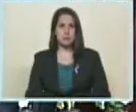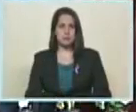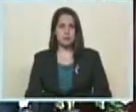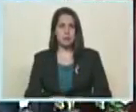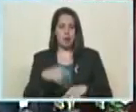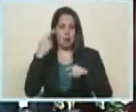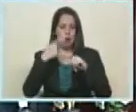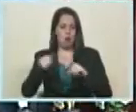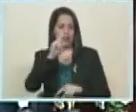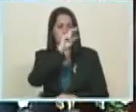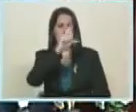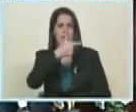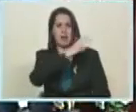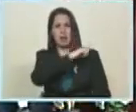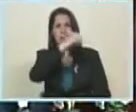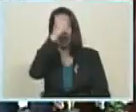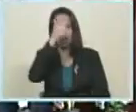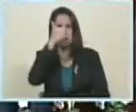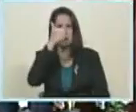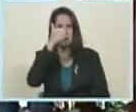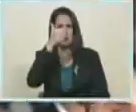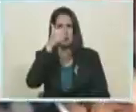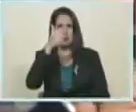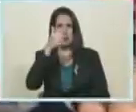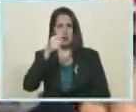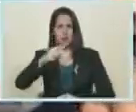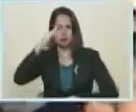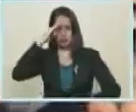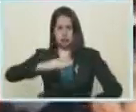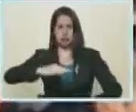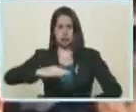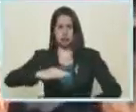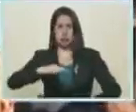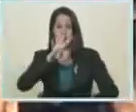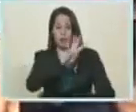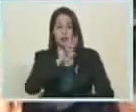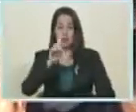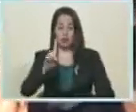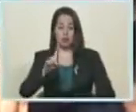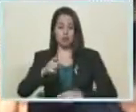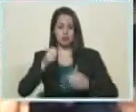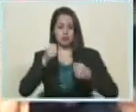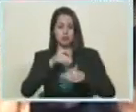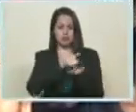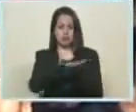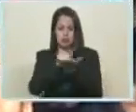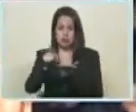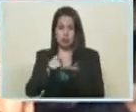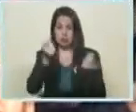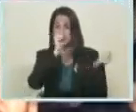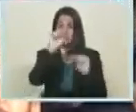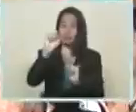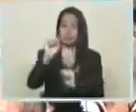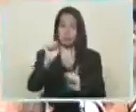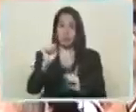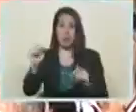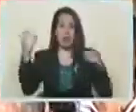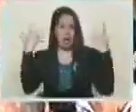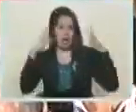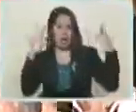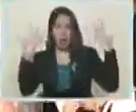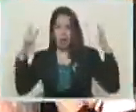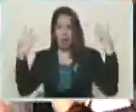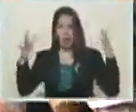al general Antonio Murga Batista, comandante de la 41 Brigada Blindada. Un aplauso de amor